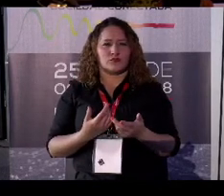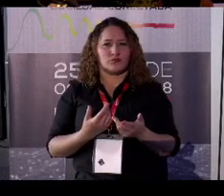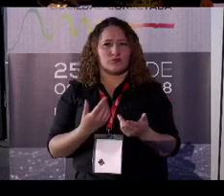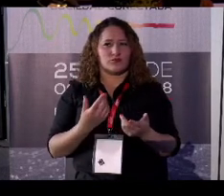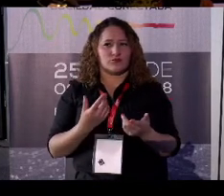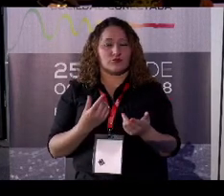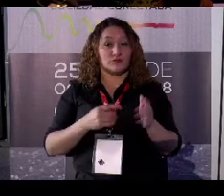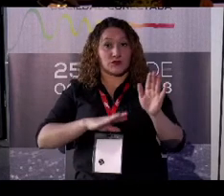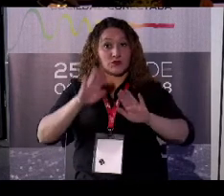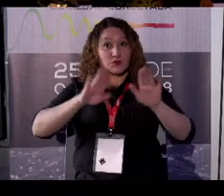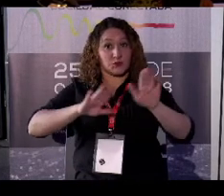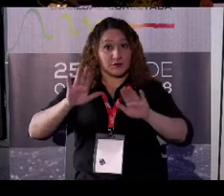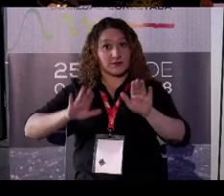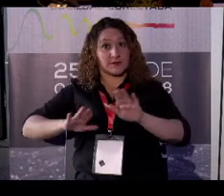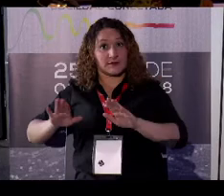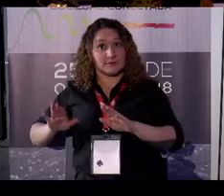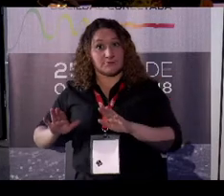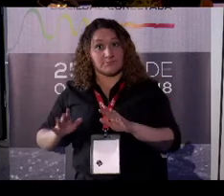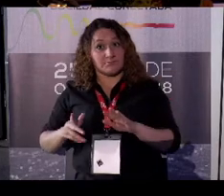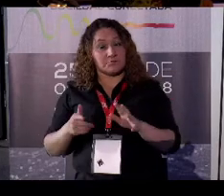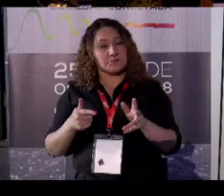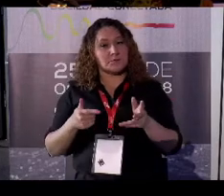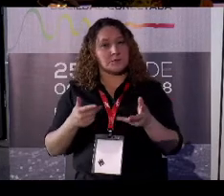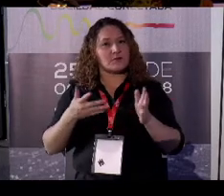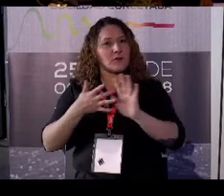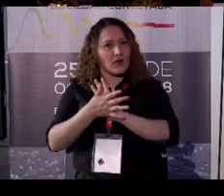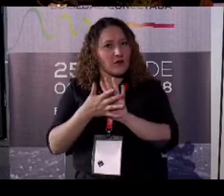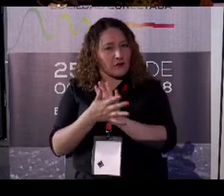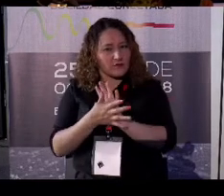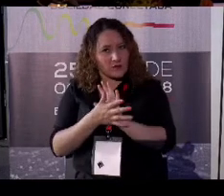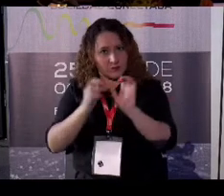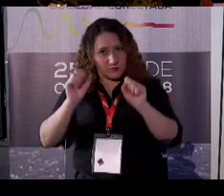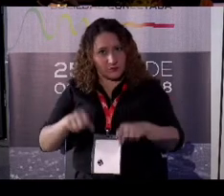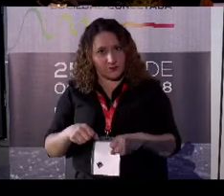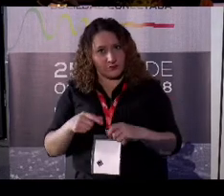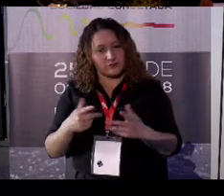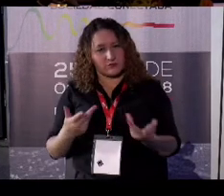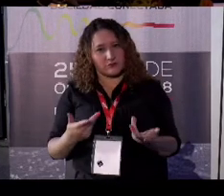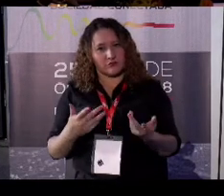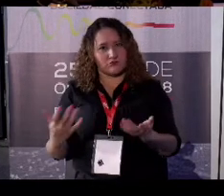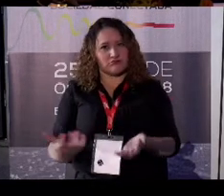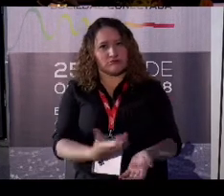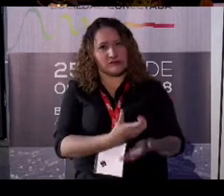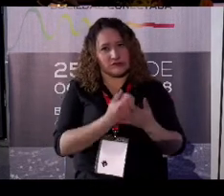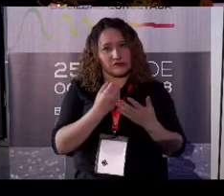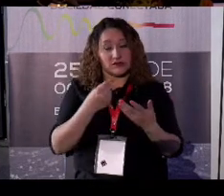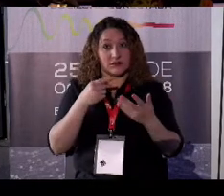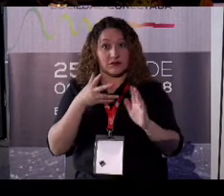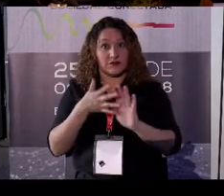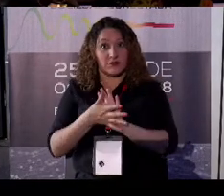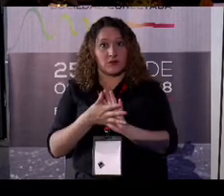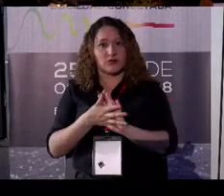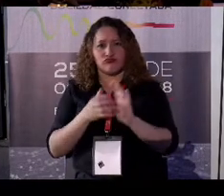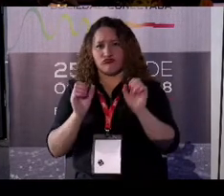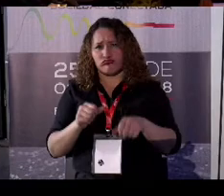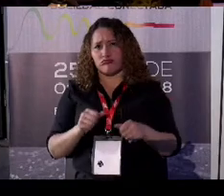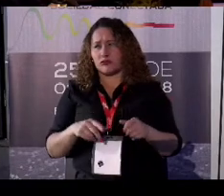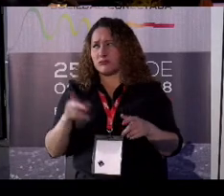las subastas y la información que se puede recolectar de una subasta como esta permite hacer